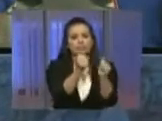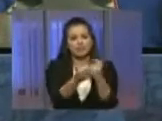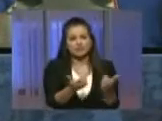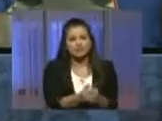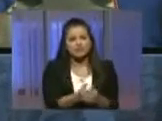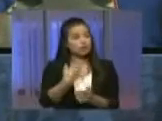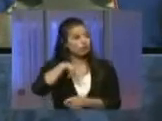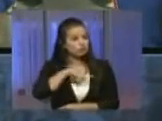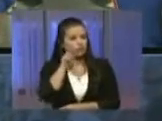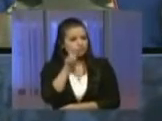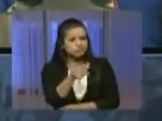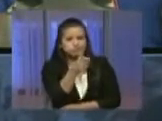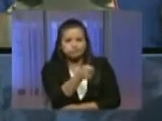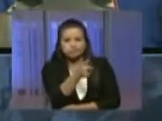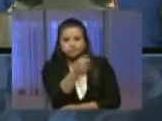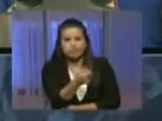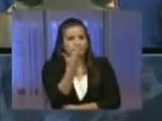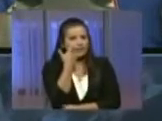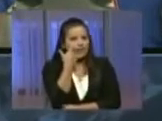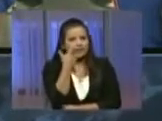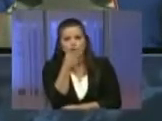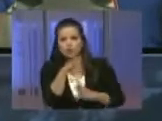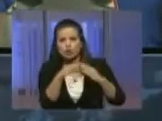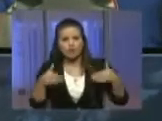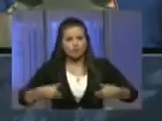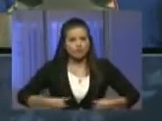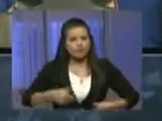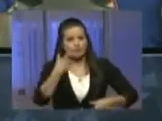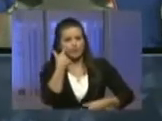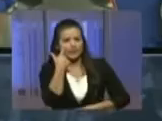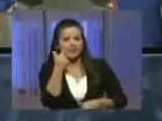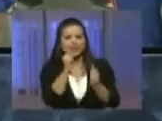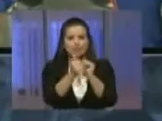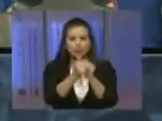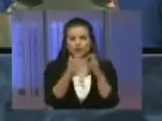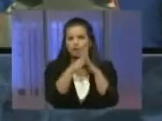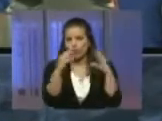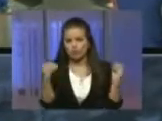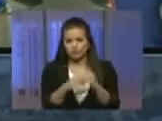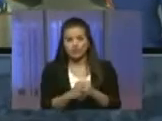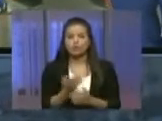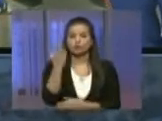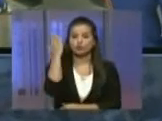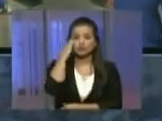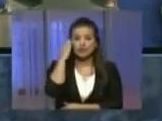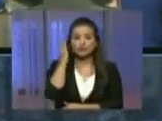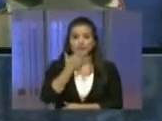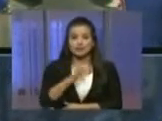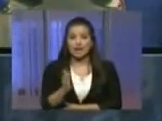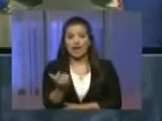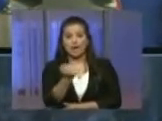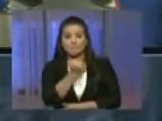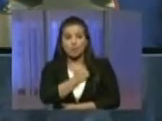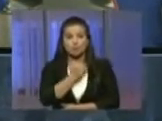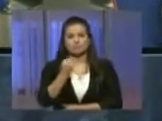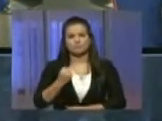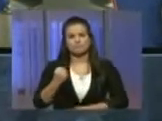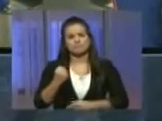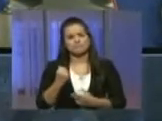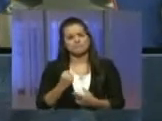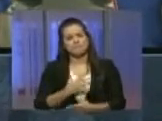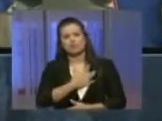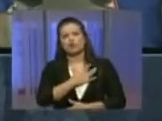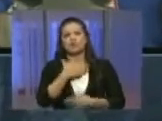cada detalle de cada esfuerzo y sabemos que ese amor que han demostrado y esa pasión es